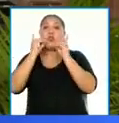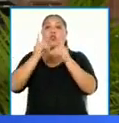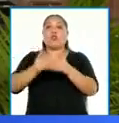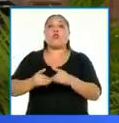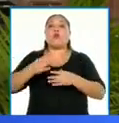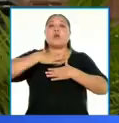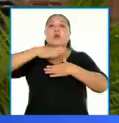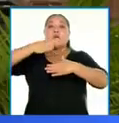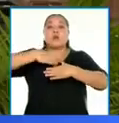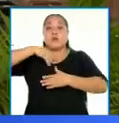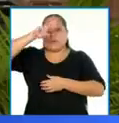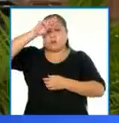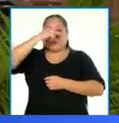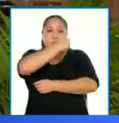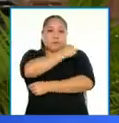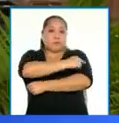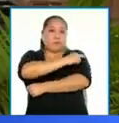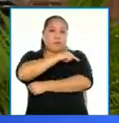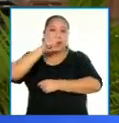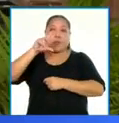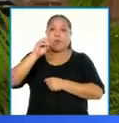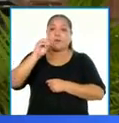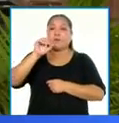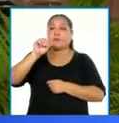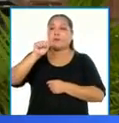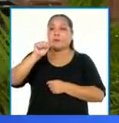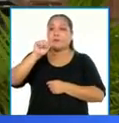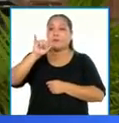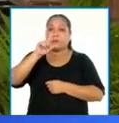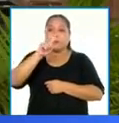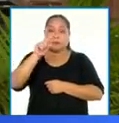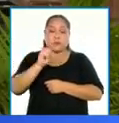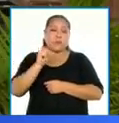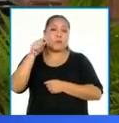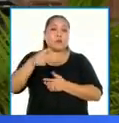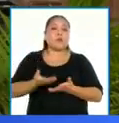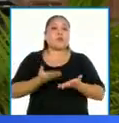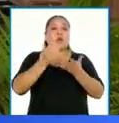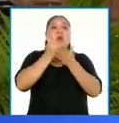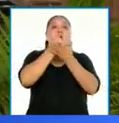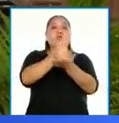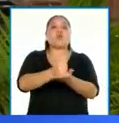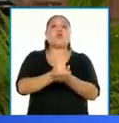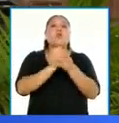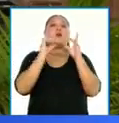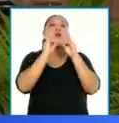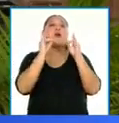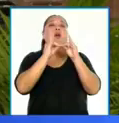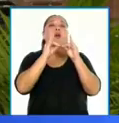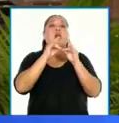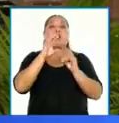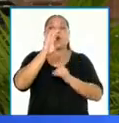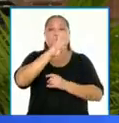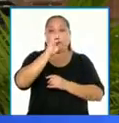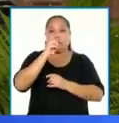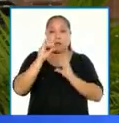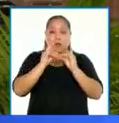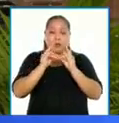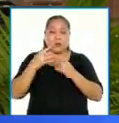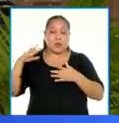el Hospital Loaiza, y eso abastece para 40 camas con oxígeno las 24 horas. Y así están